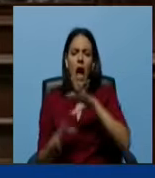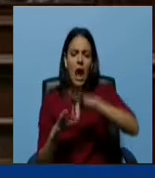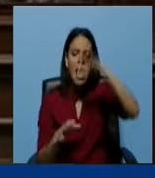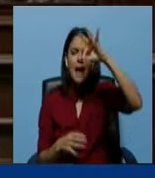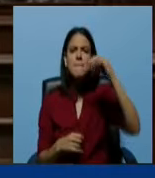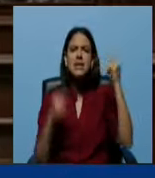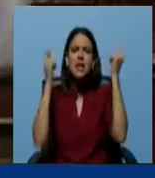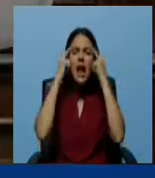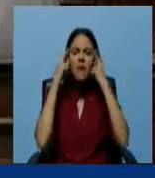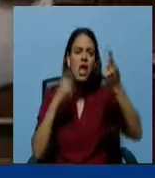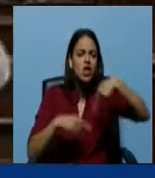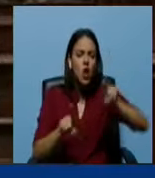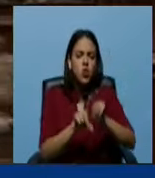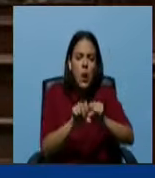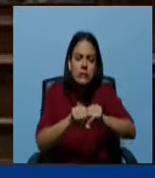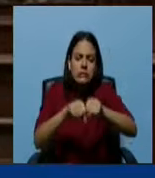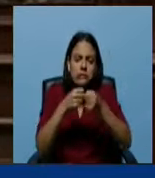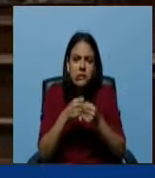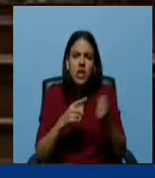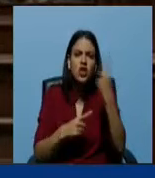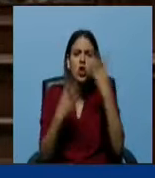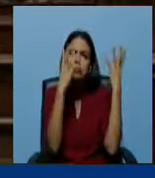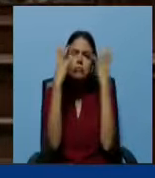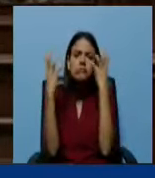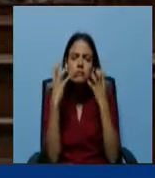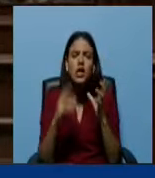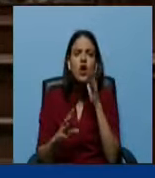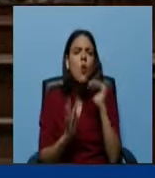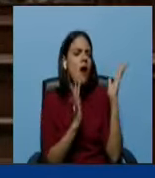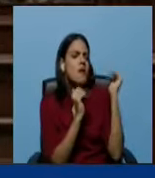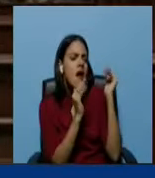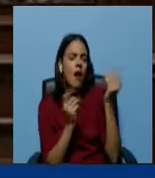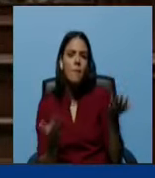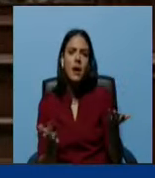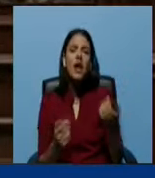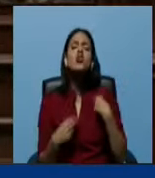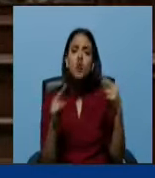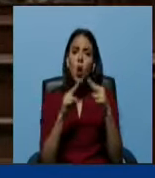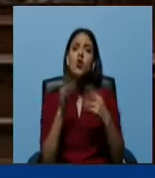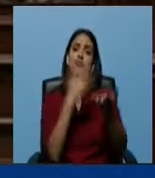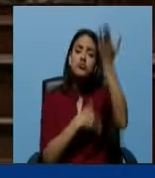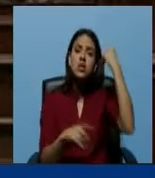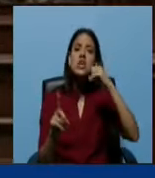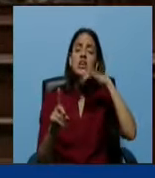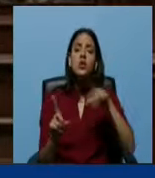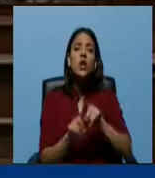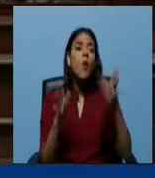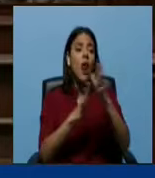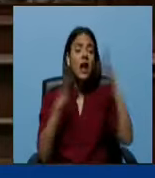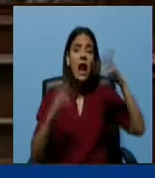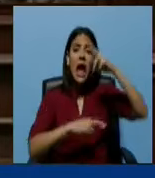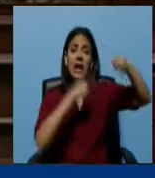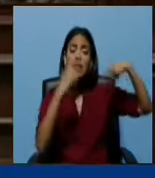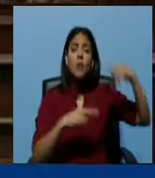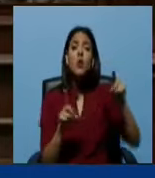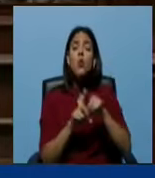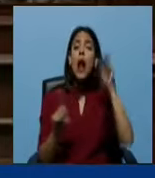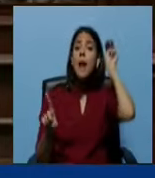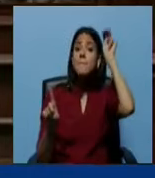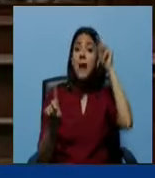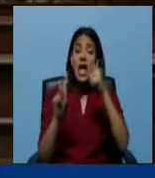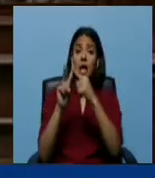mental, de algunos, no de todos. Yo conocí grandes revolucionarios que fueron nuestros maestros. Dos de ellos estuvieron